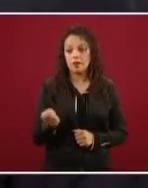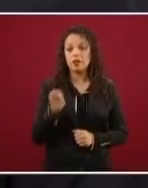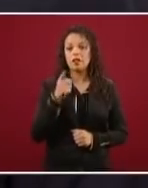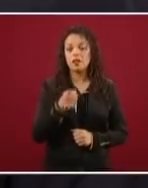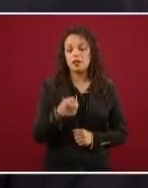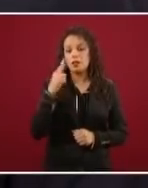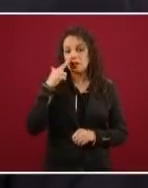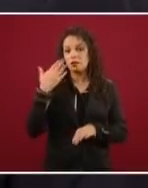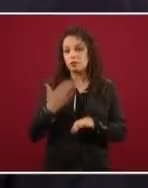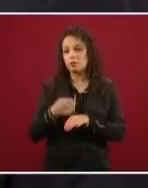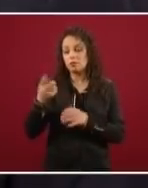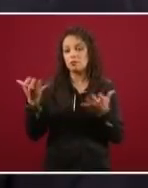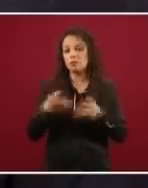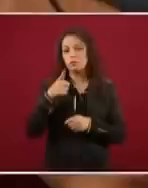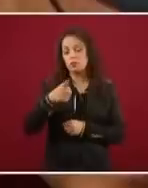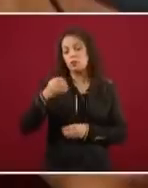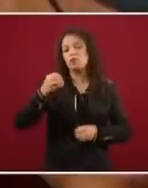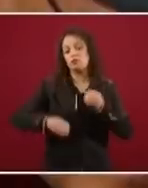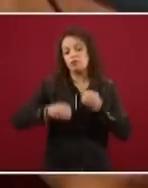fiscalía